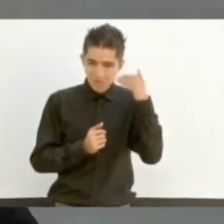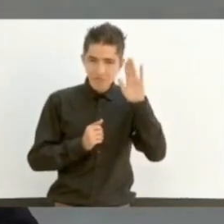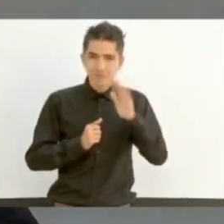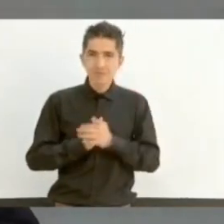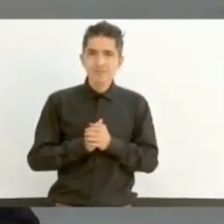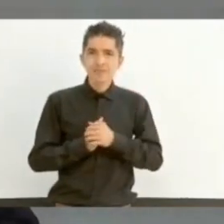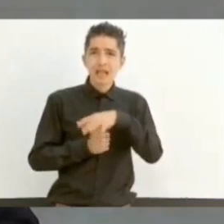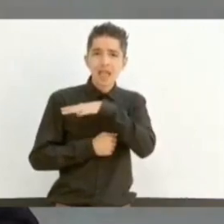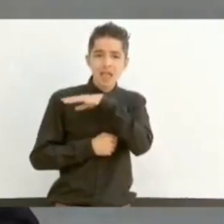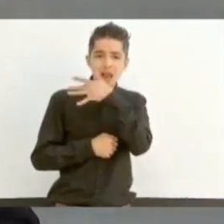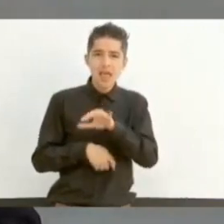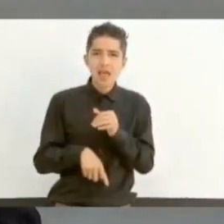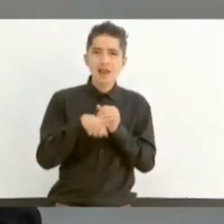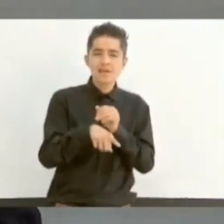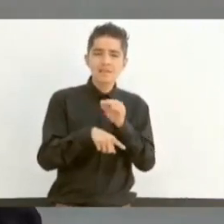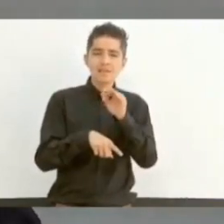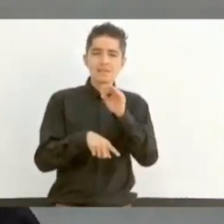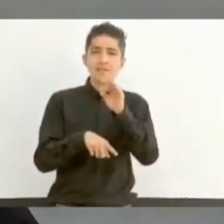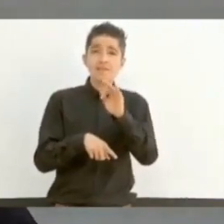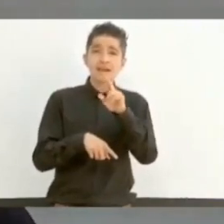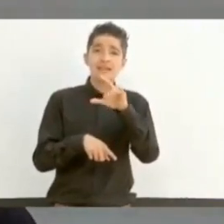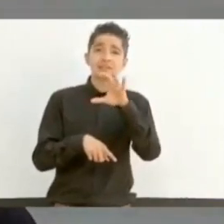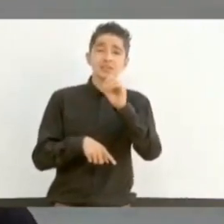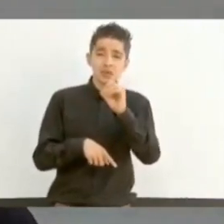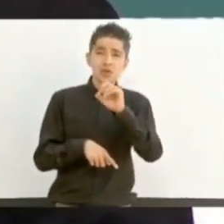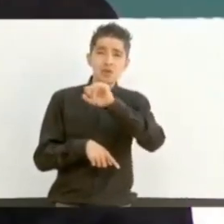El general Francisco J. Mújica,